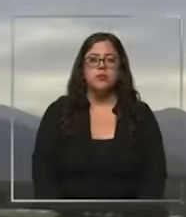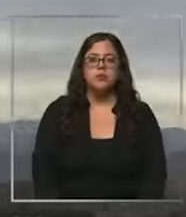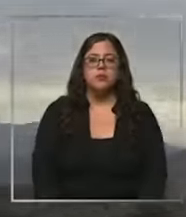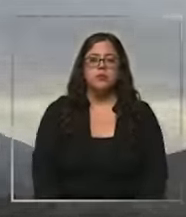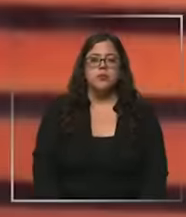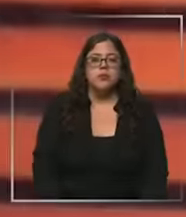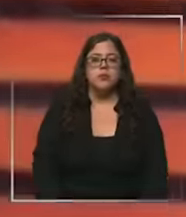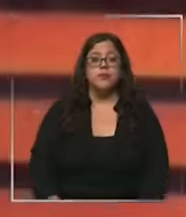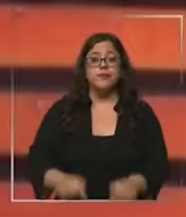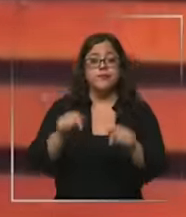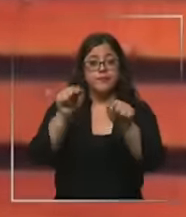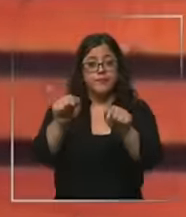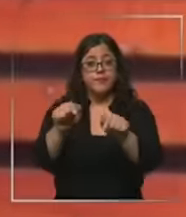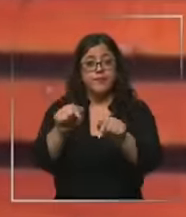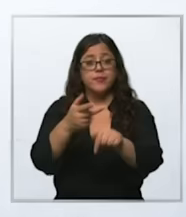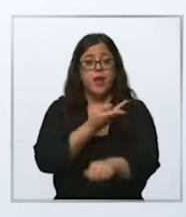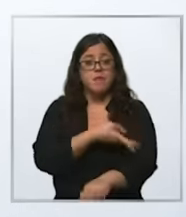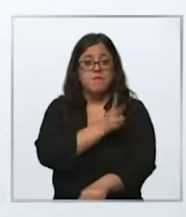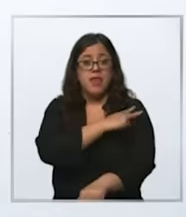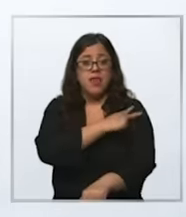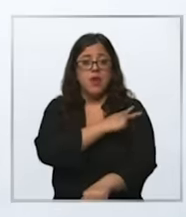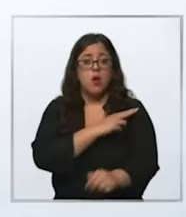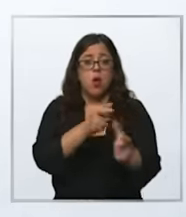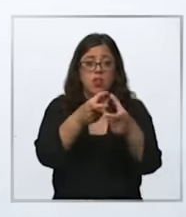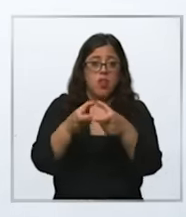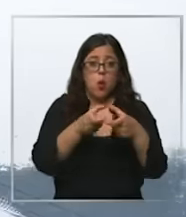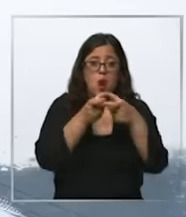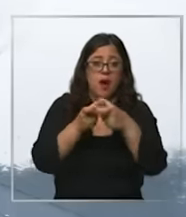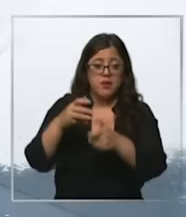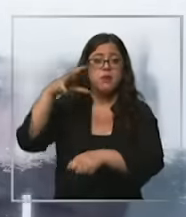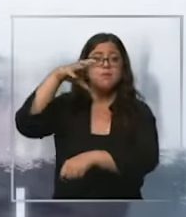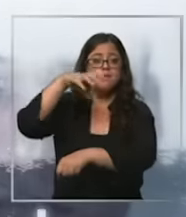Así cayó El Padrino de Curacaví.